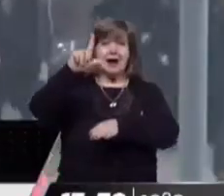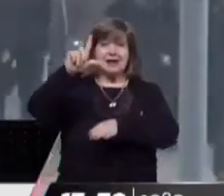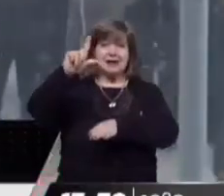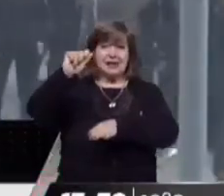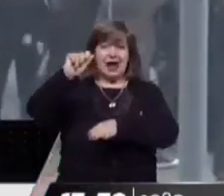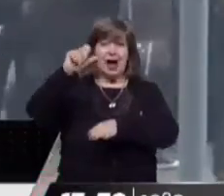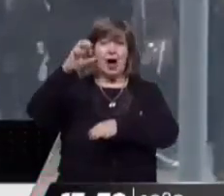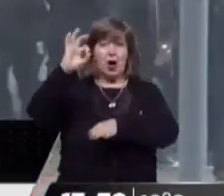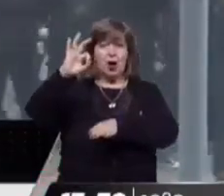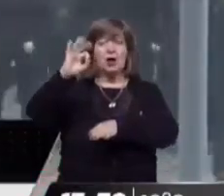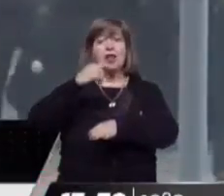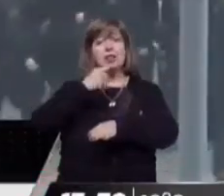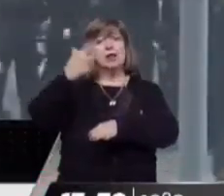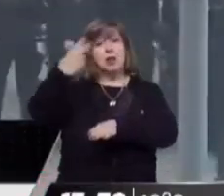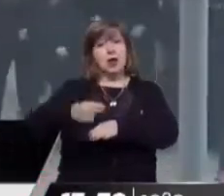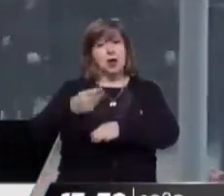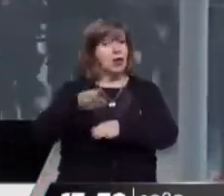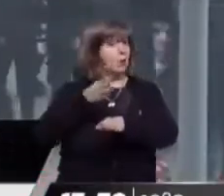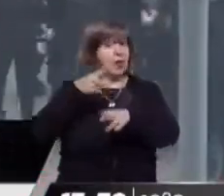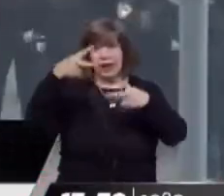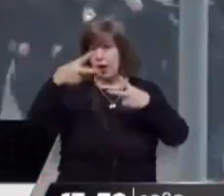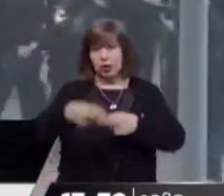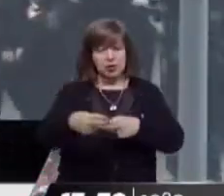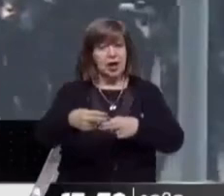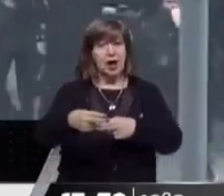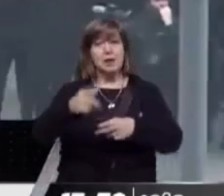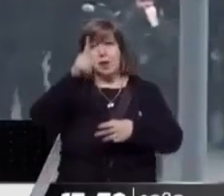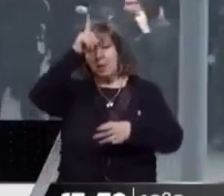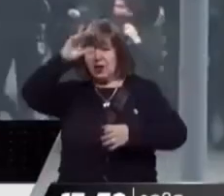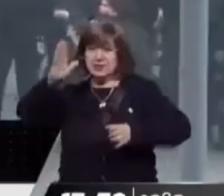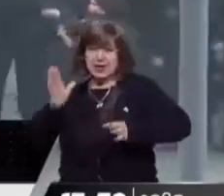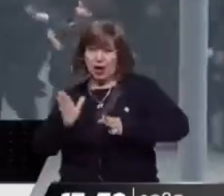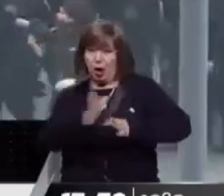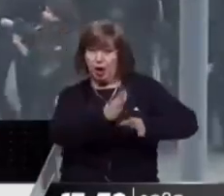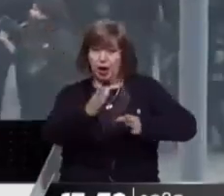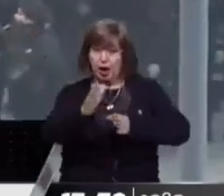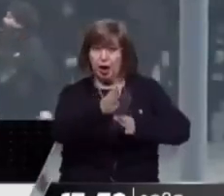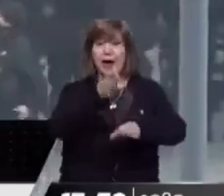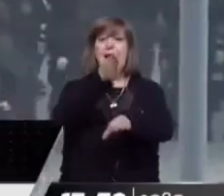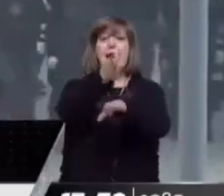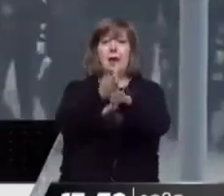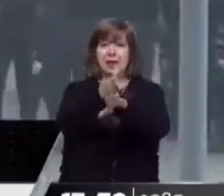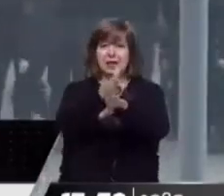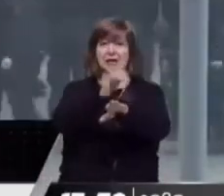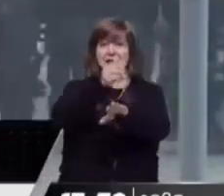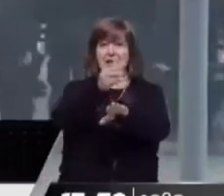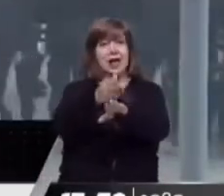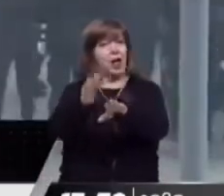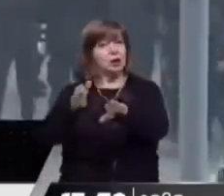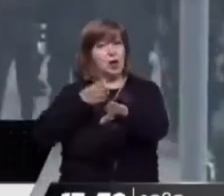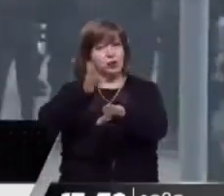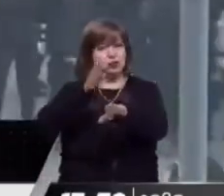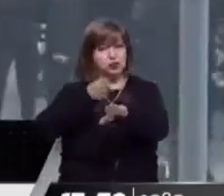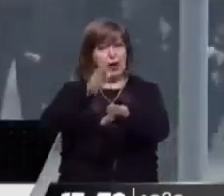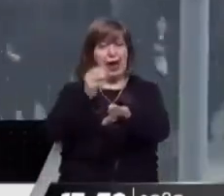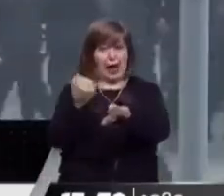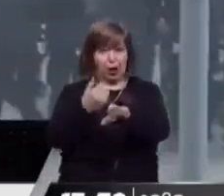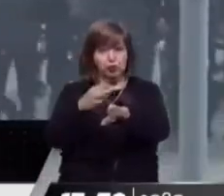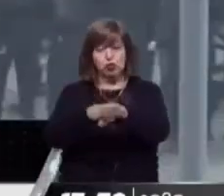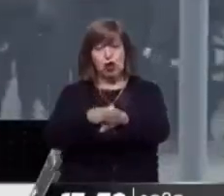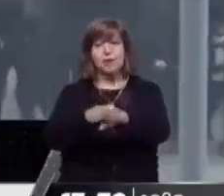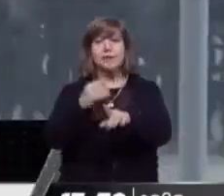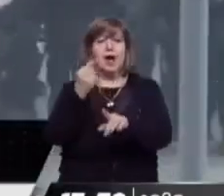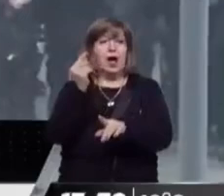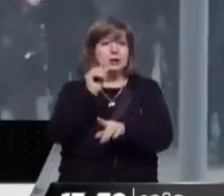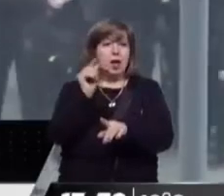recordar, empezaron a movilizarse cerca de las 9 de la mañana en las inmediaciones de este Palacio Legislativo, y alrededor de las 13:30, hace algunos minutos